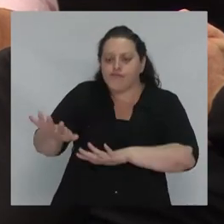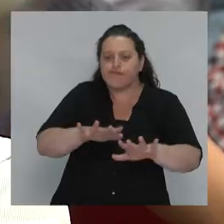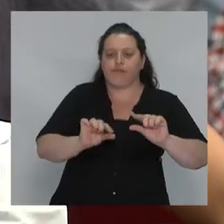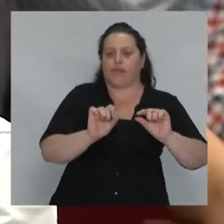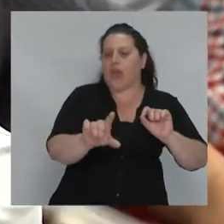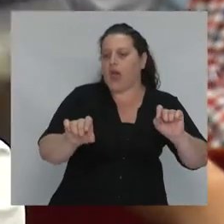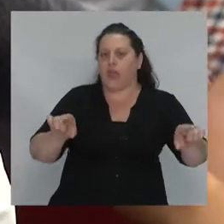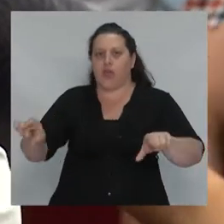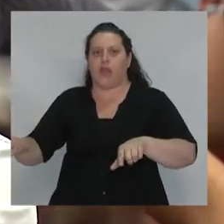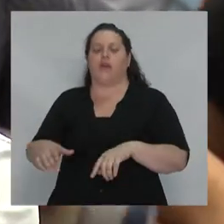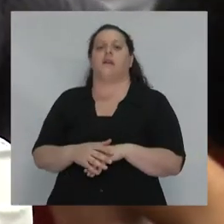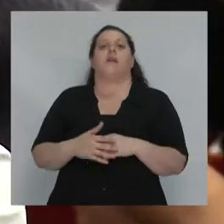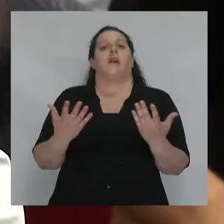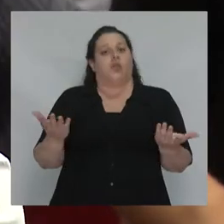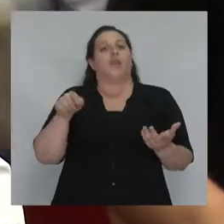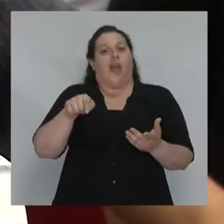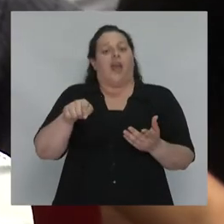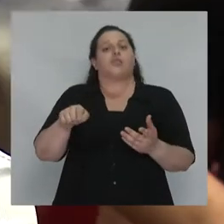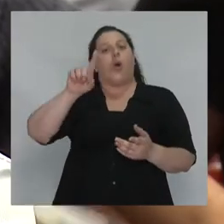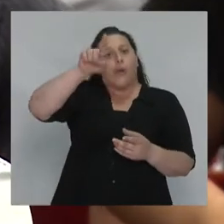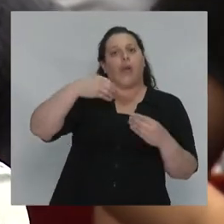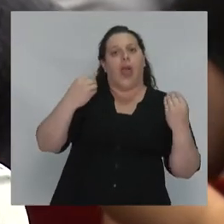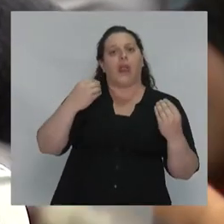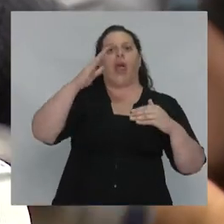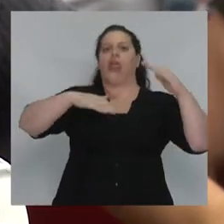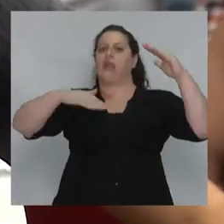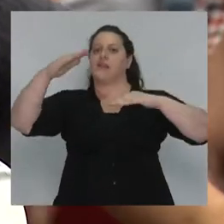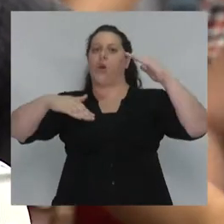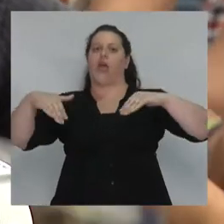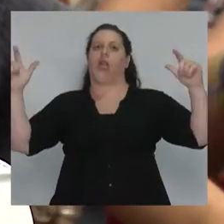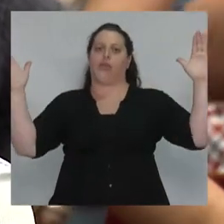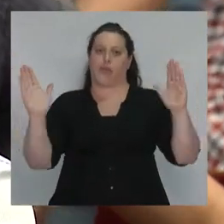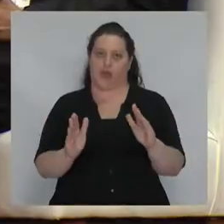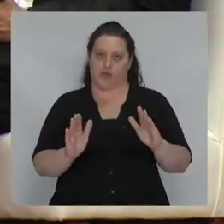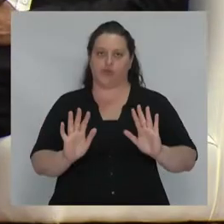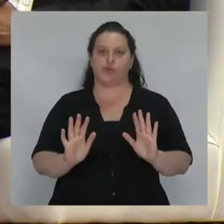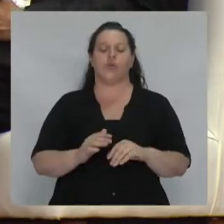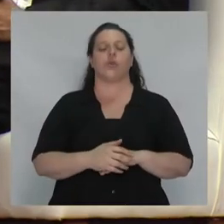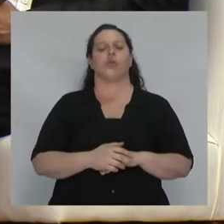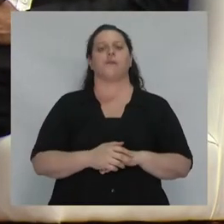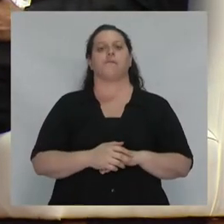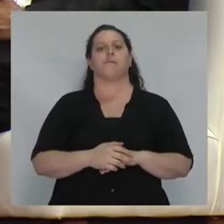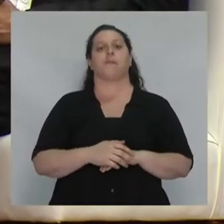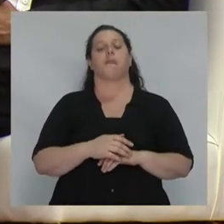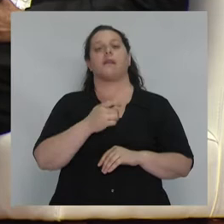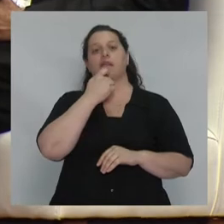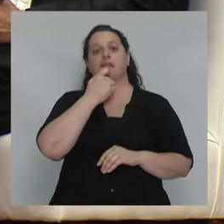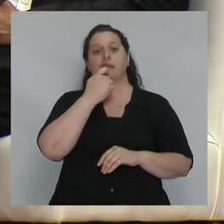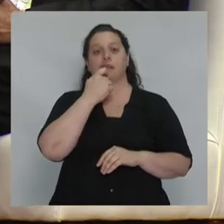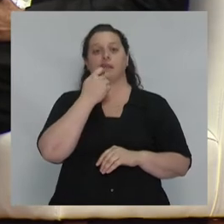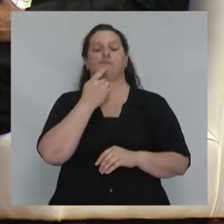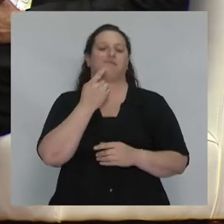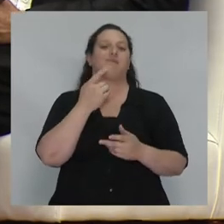en la desigualdad, en reducir la desigualdad, como veremos más adelante. Si vamos ya al tema de la